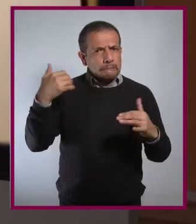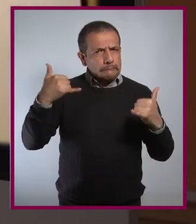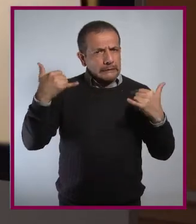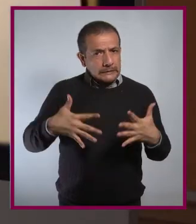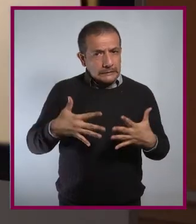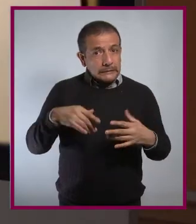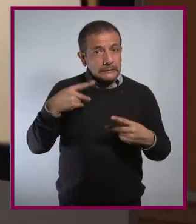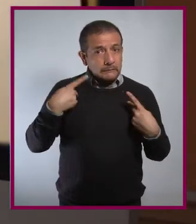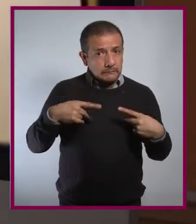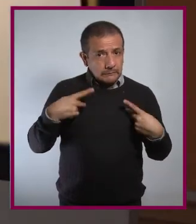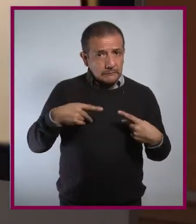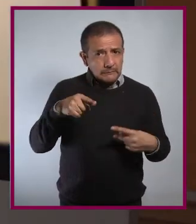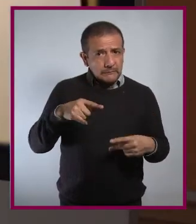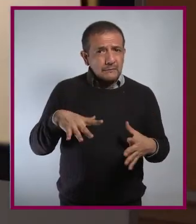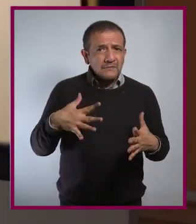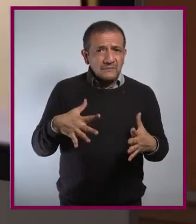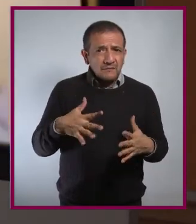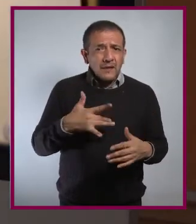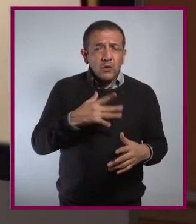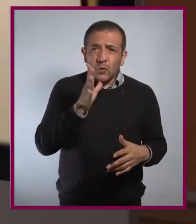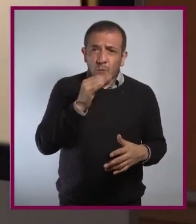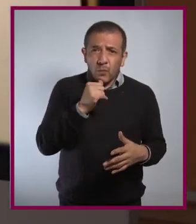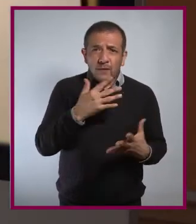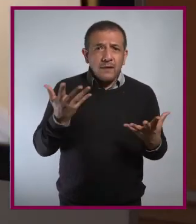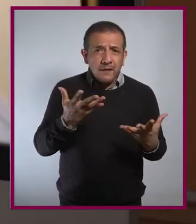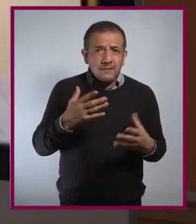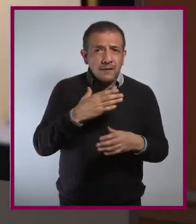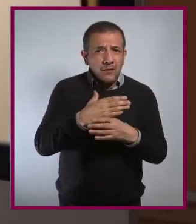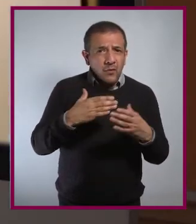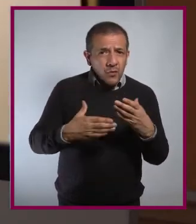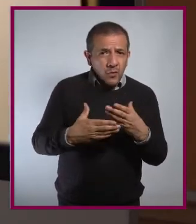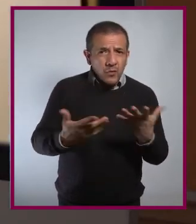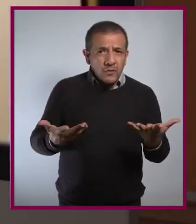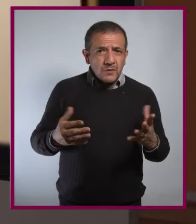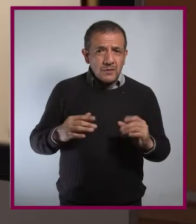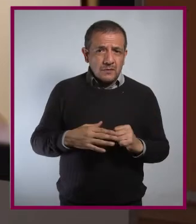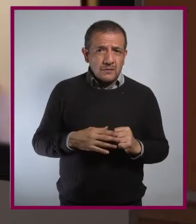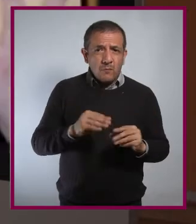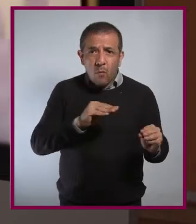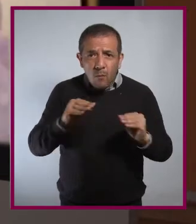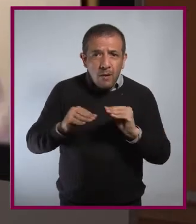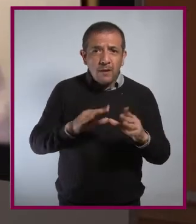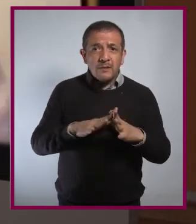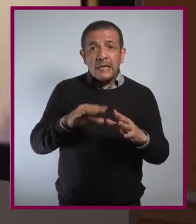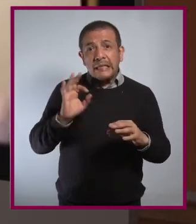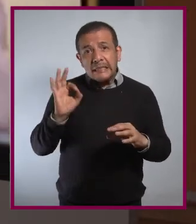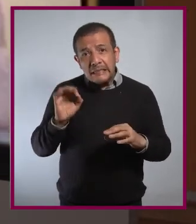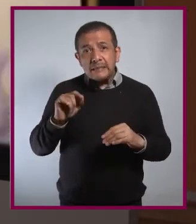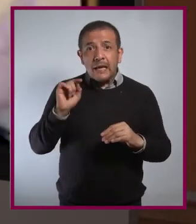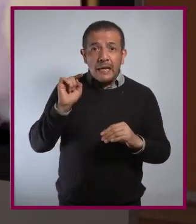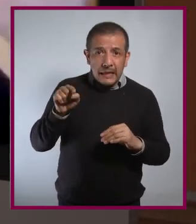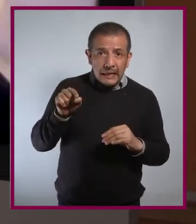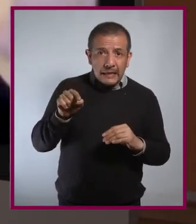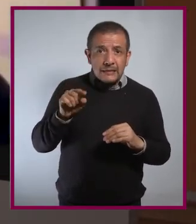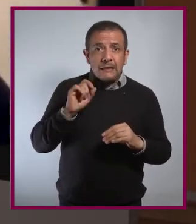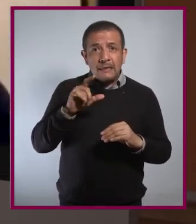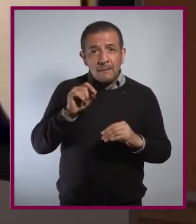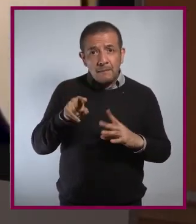verdaderamente afectada desde el punto de vista de desempeño físico y adicionalmente puede tener otro tipo de algo que